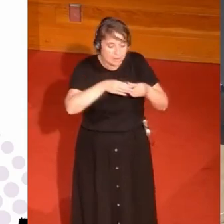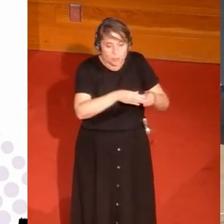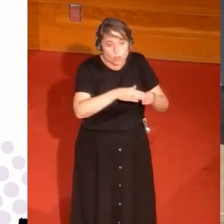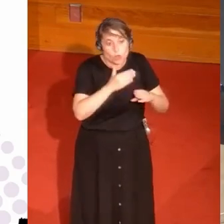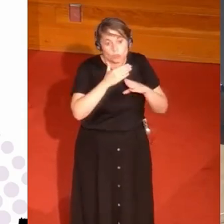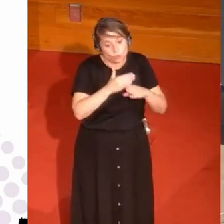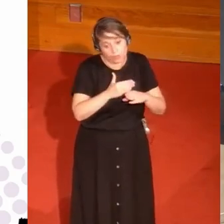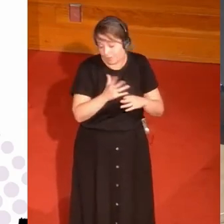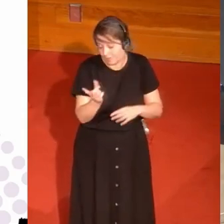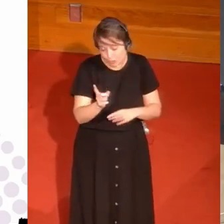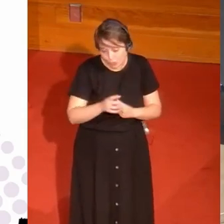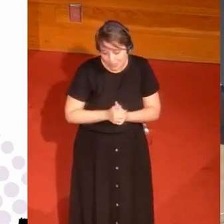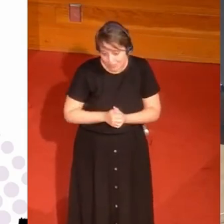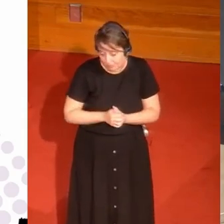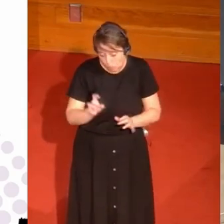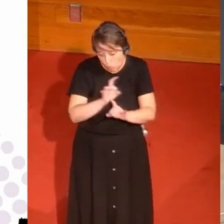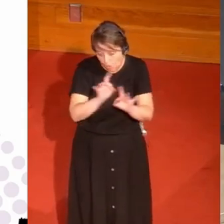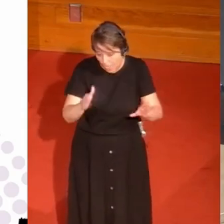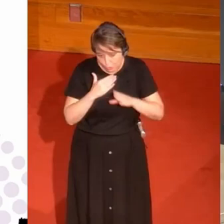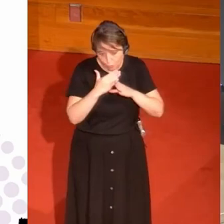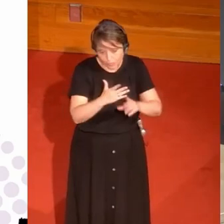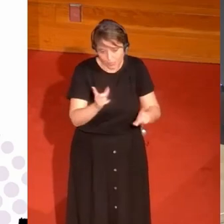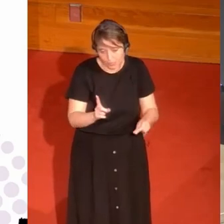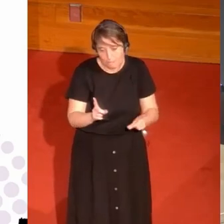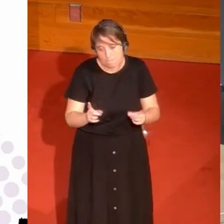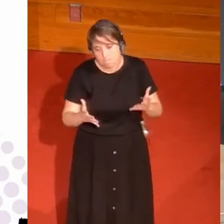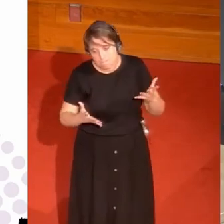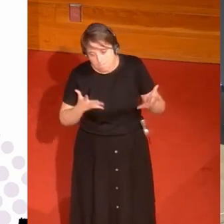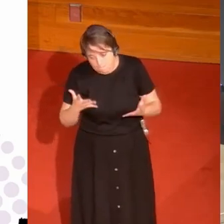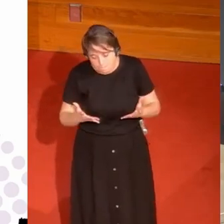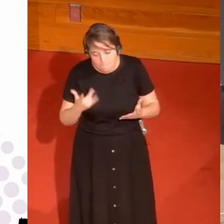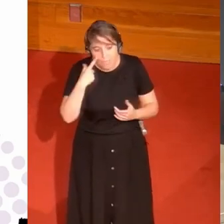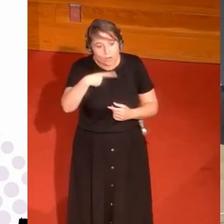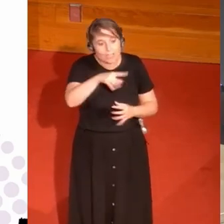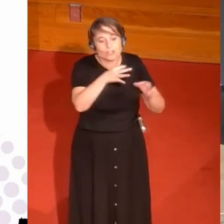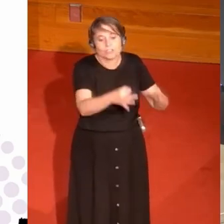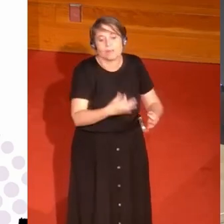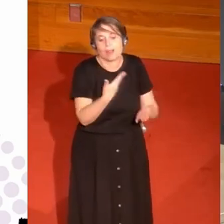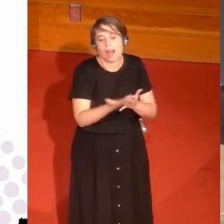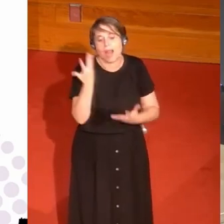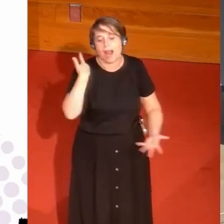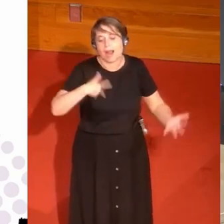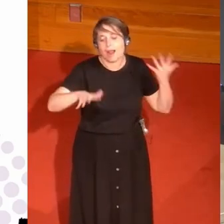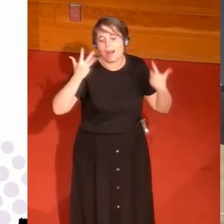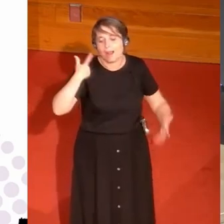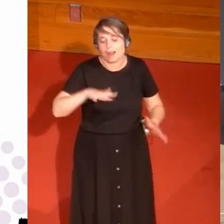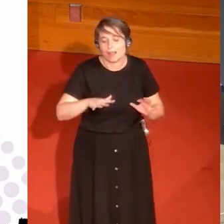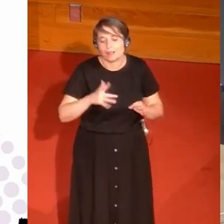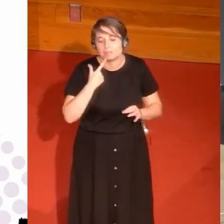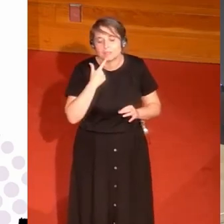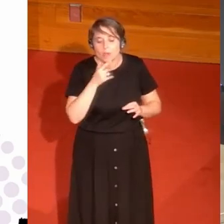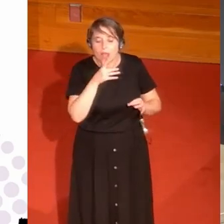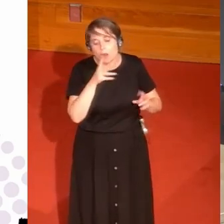suficiente Pues claro que no Claro que no pero lo que también nos argumentan siempre es que hay pues hay